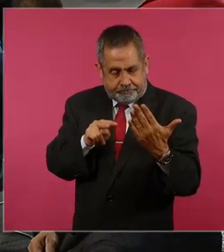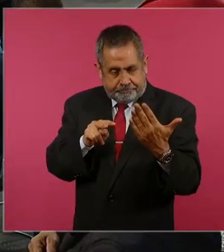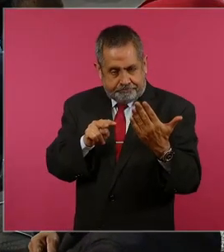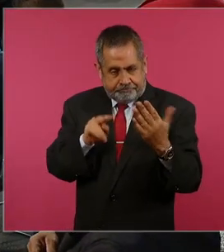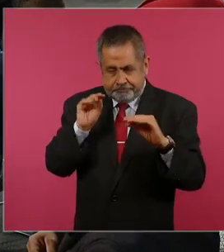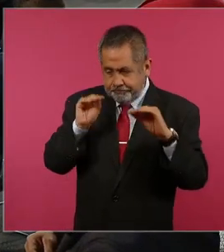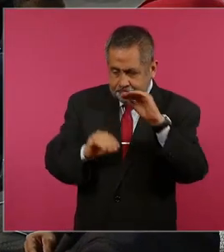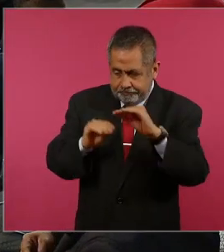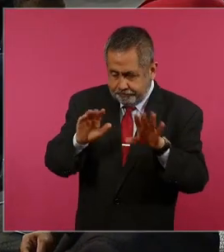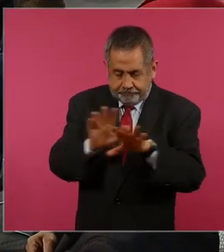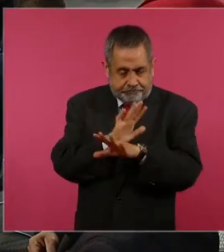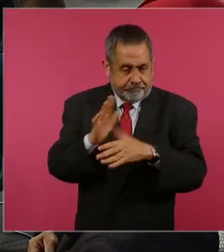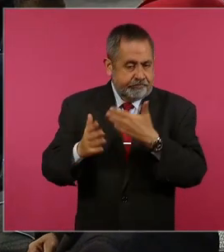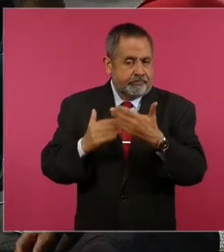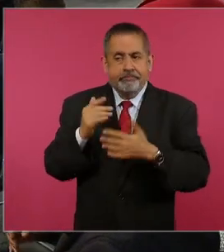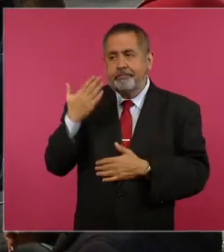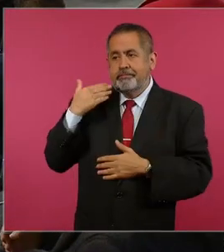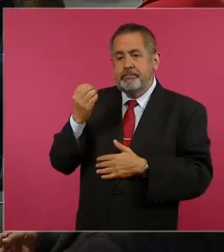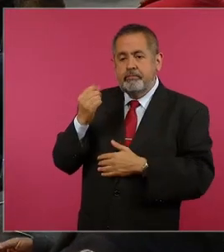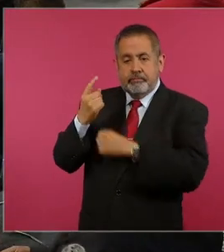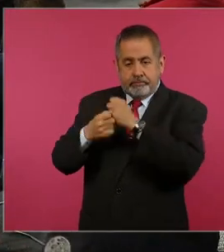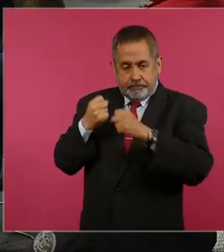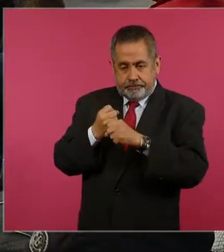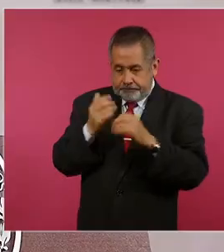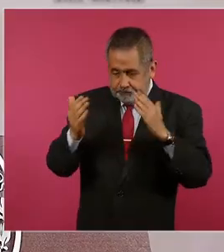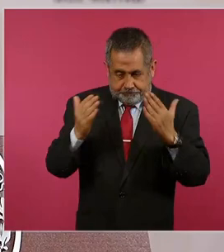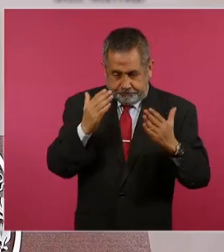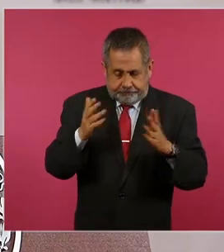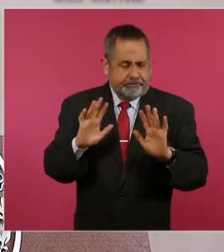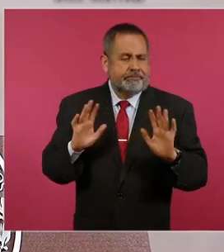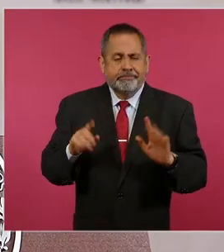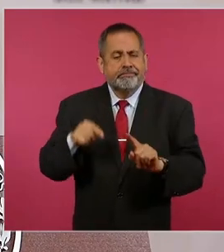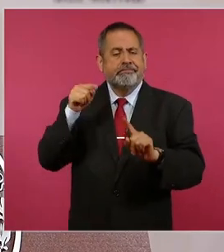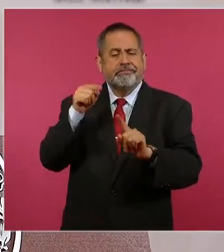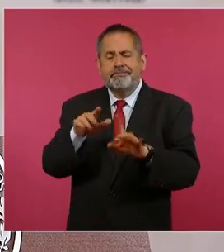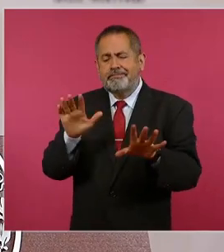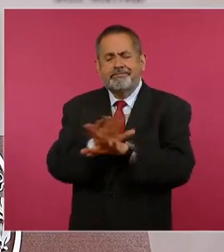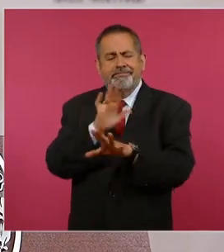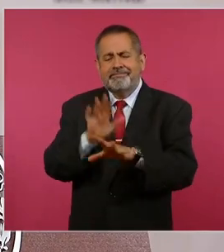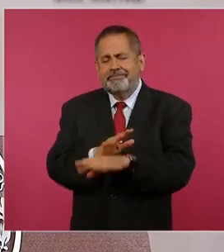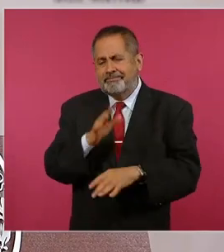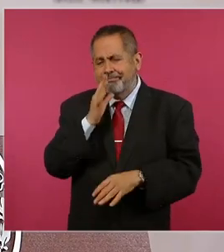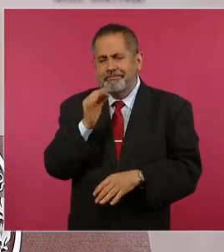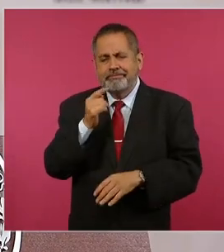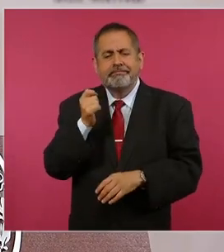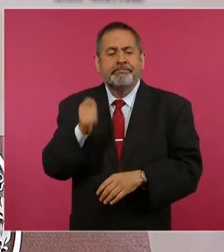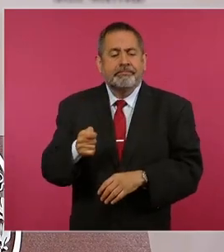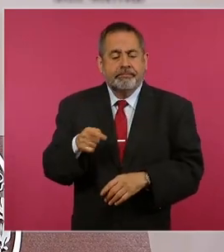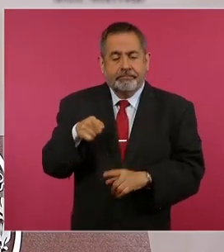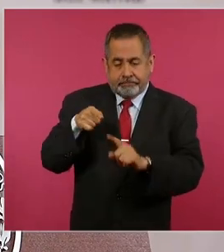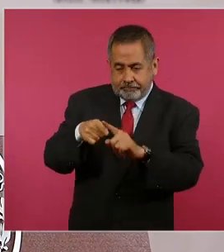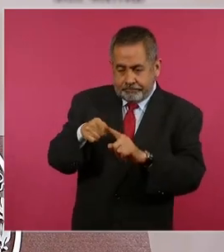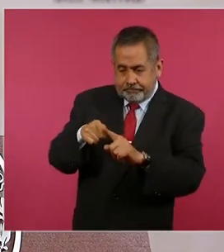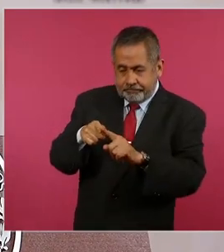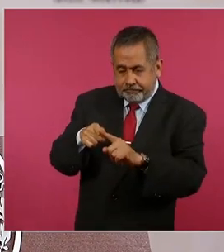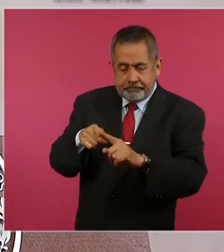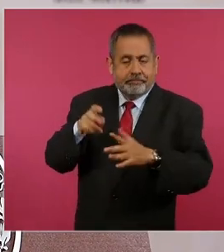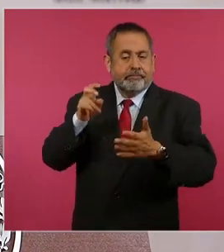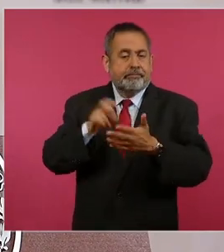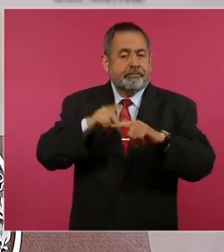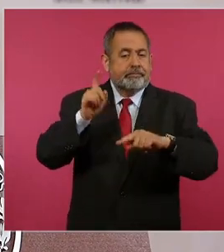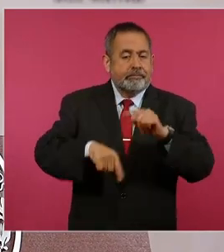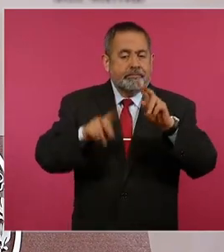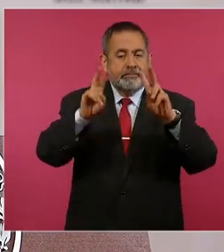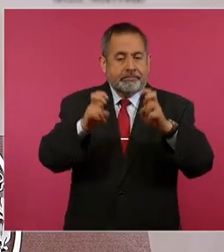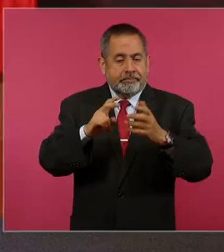rediseño presentado en octubre del año pasado, los principales cambios consisten en la eliminación de